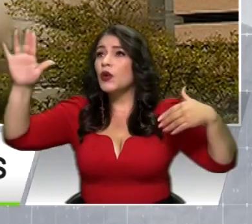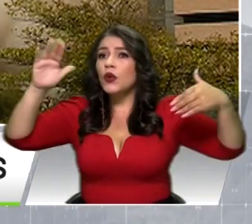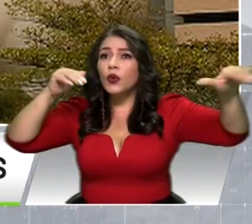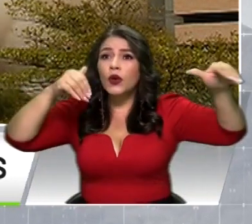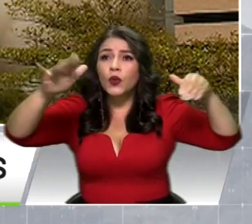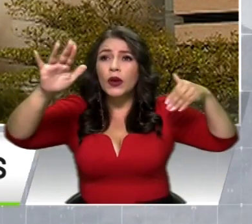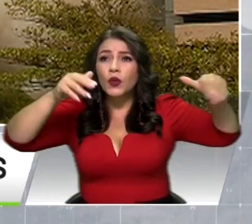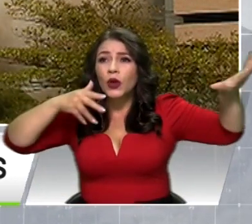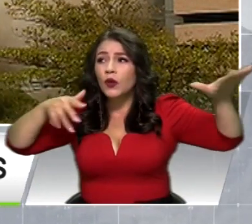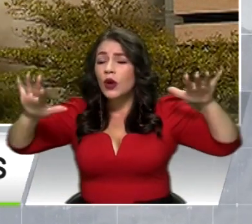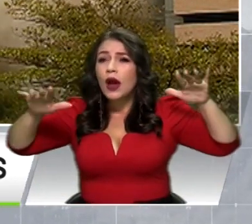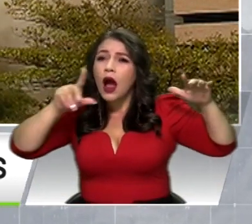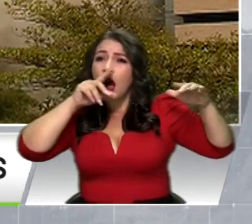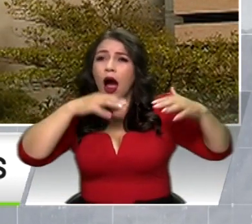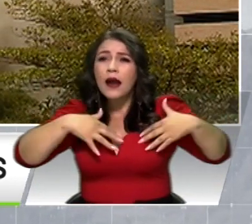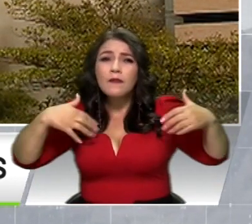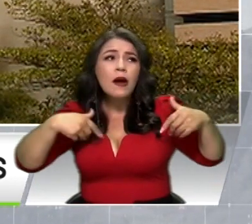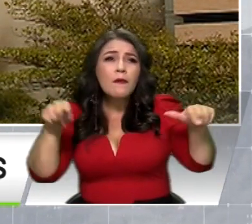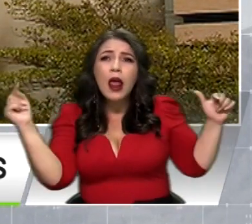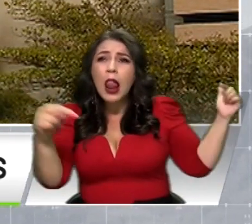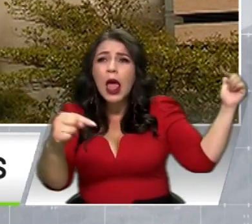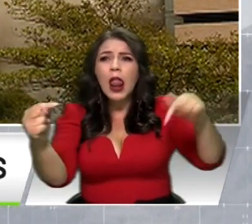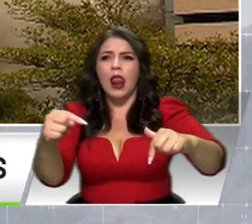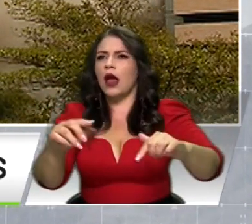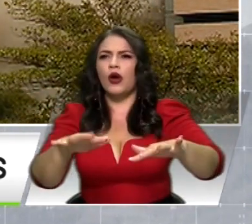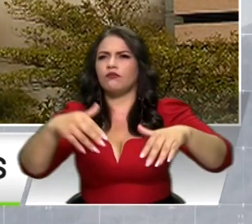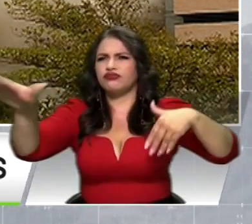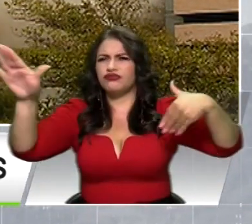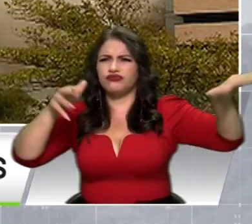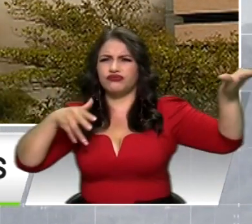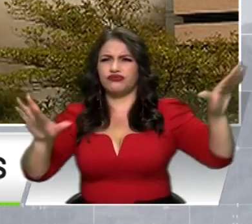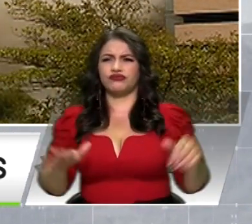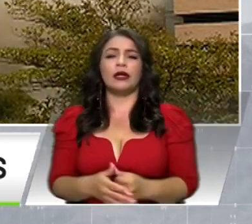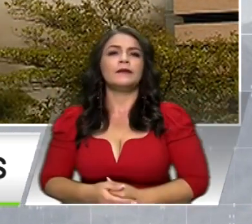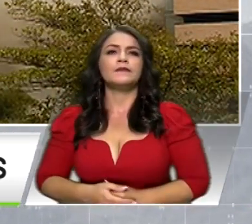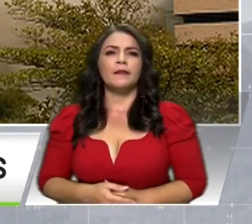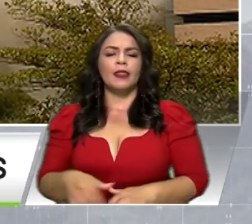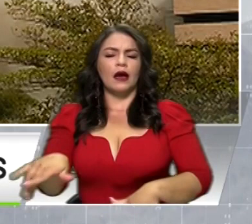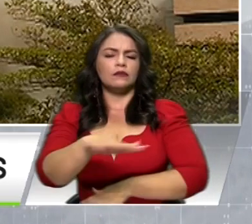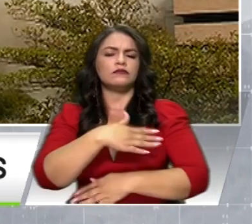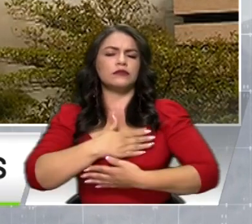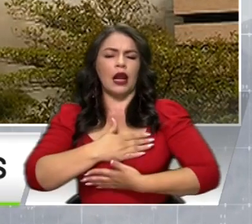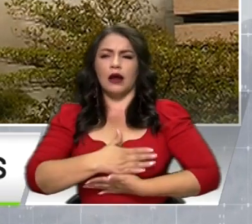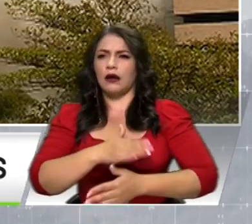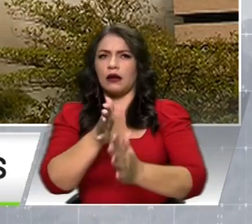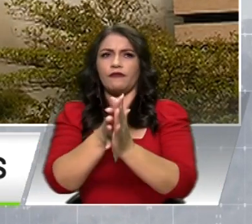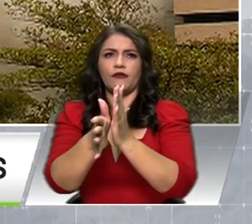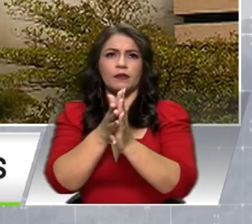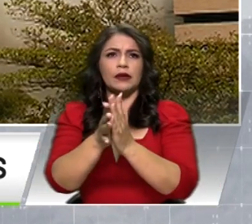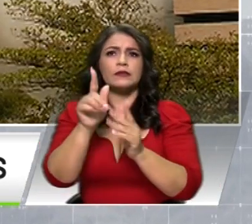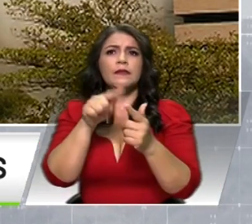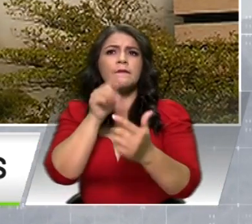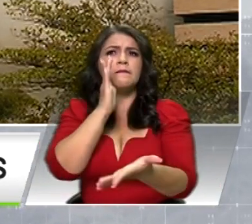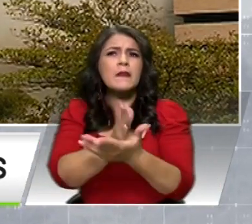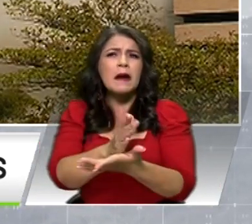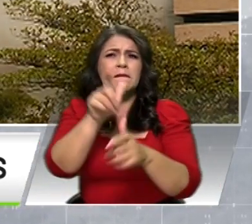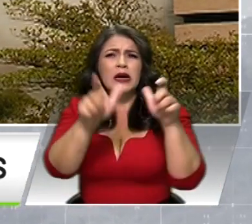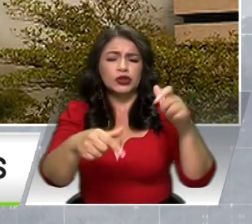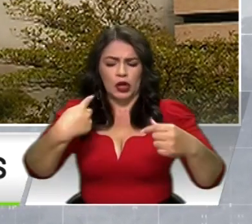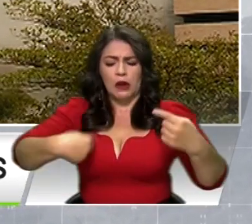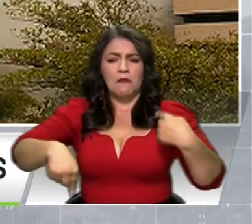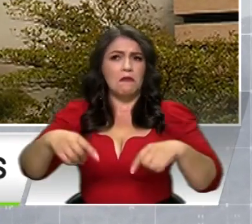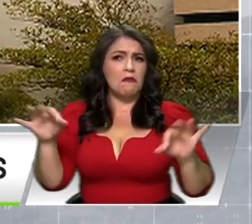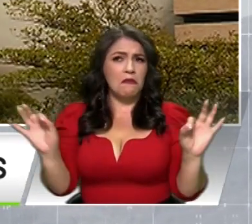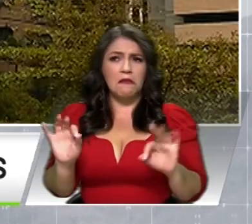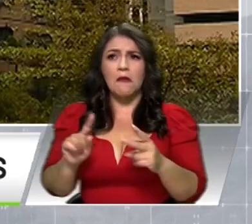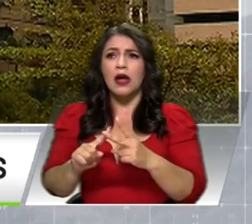fauna silvestre en el momento de la demolición. El parte es de tranquilidad, no hubo personas lesionadas, no hubo afectaciones